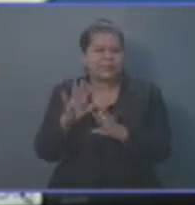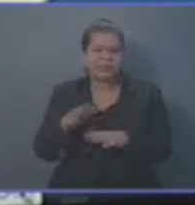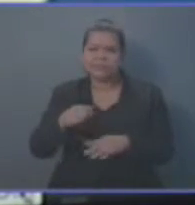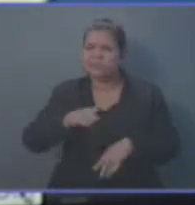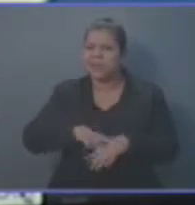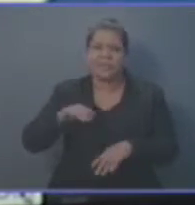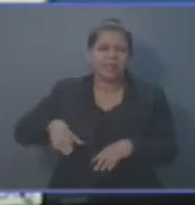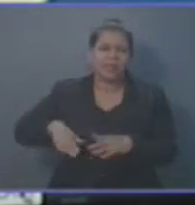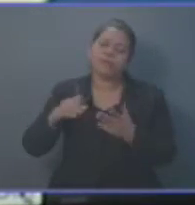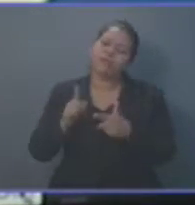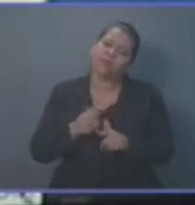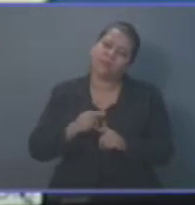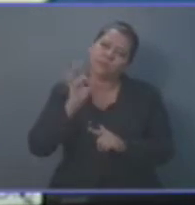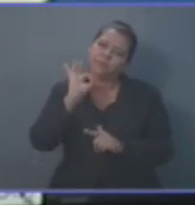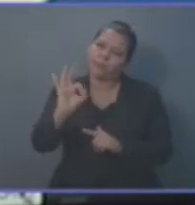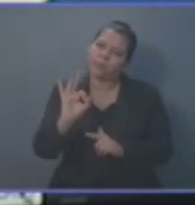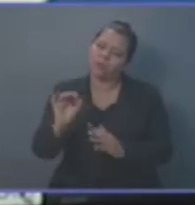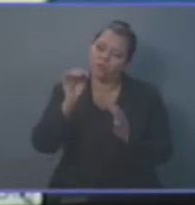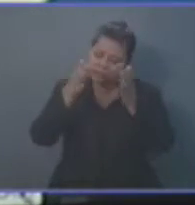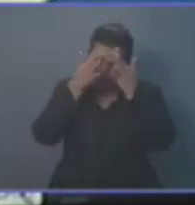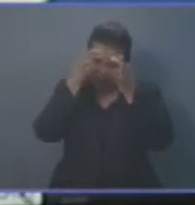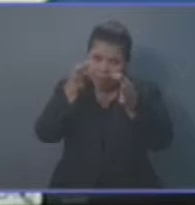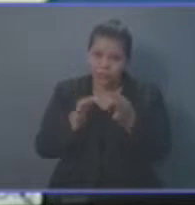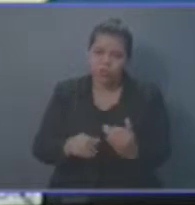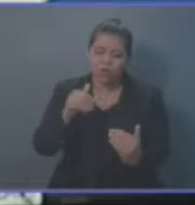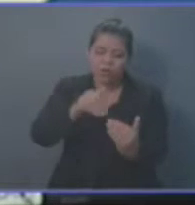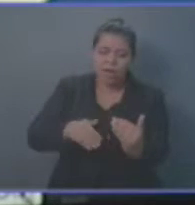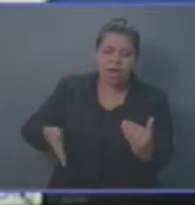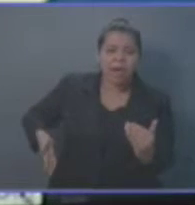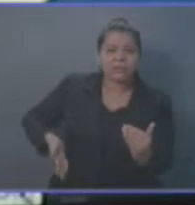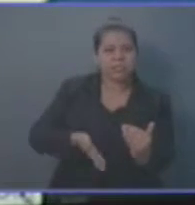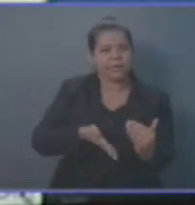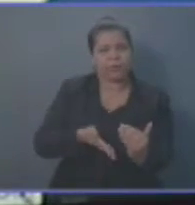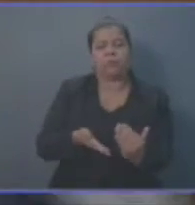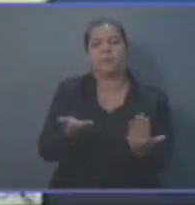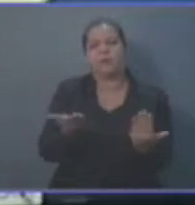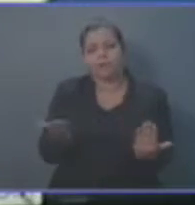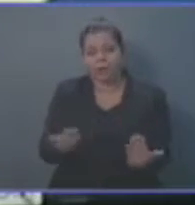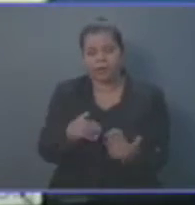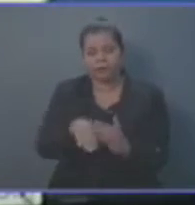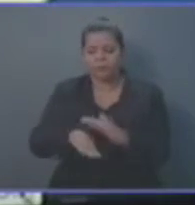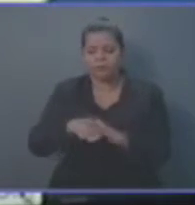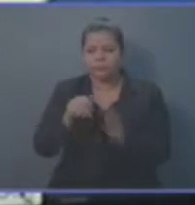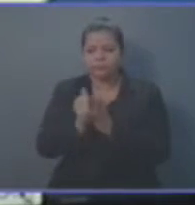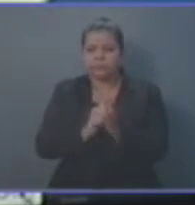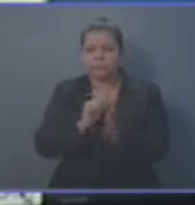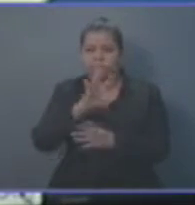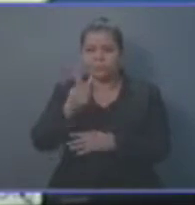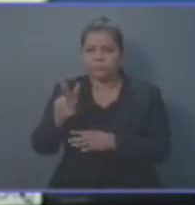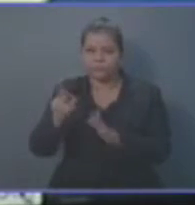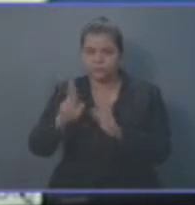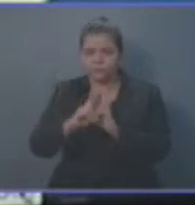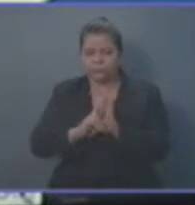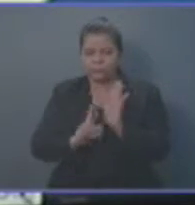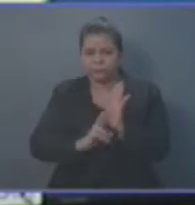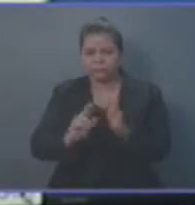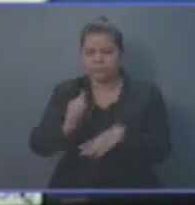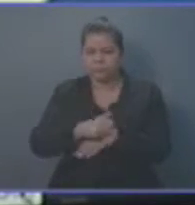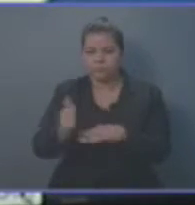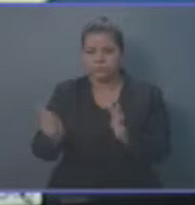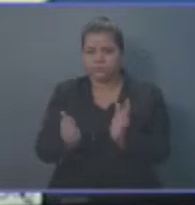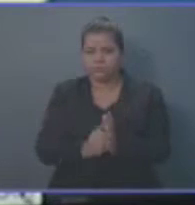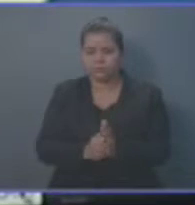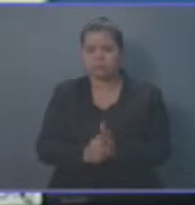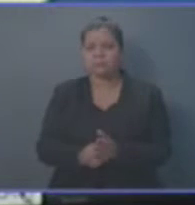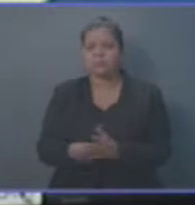considera pertinente emitir dictamen de archivo con base al artículo 52 del reglamento interior de la Asamblea Legislativa,